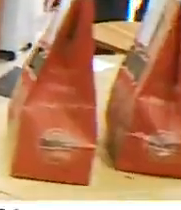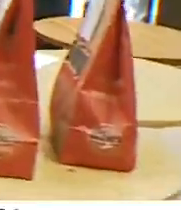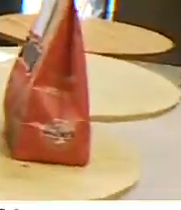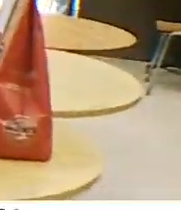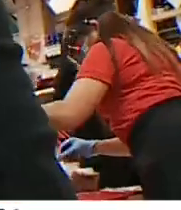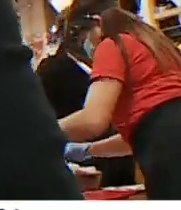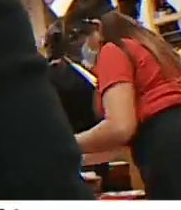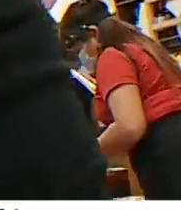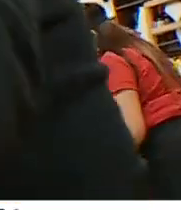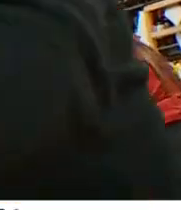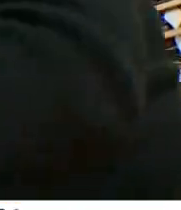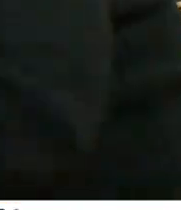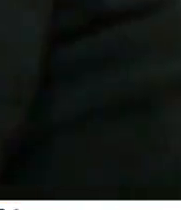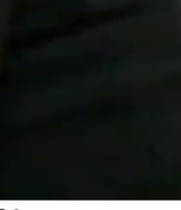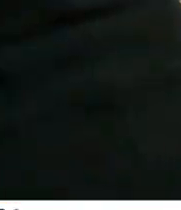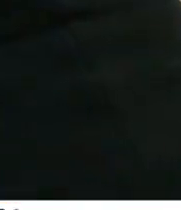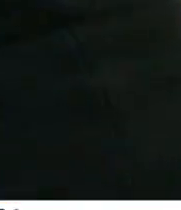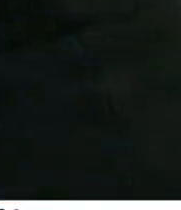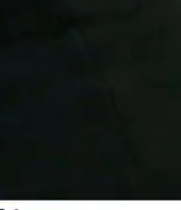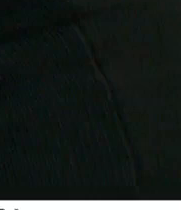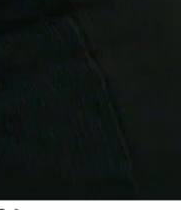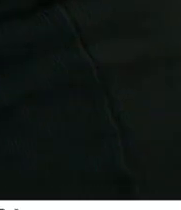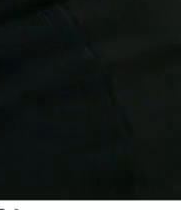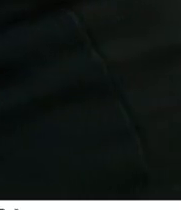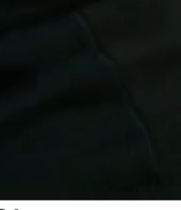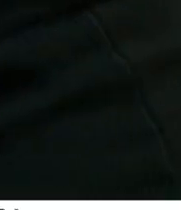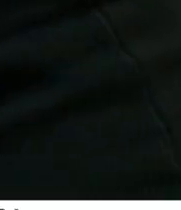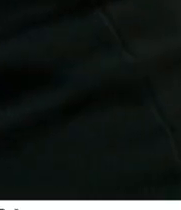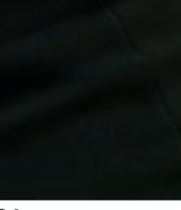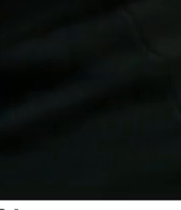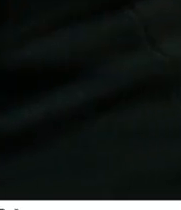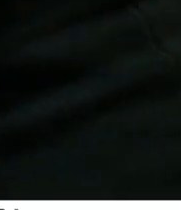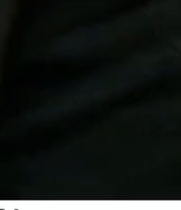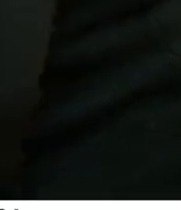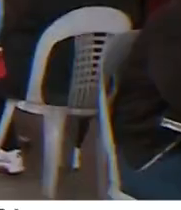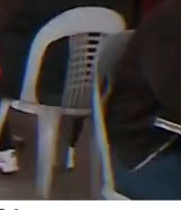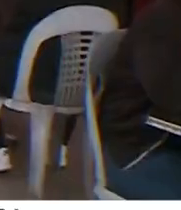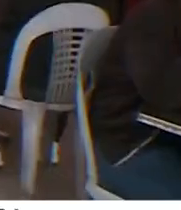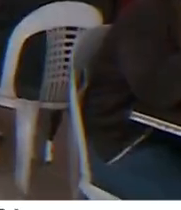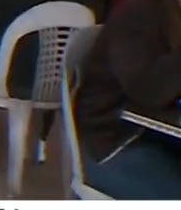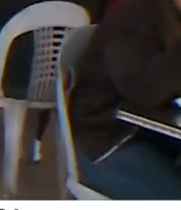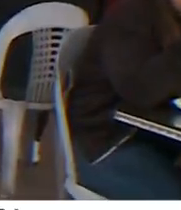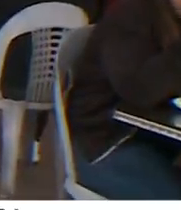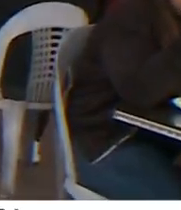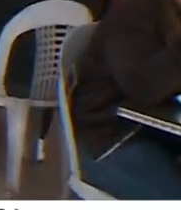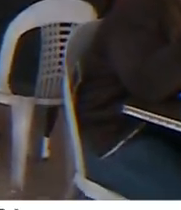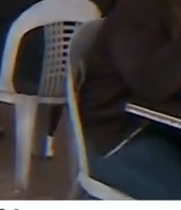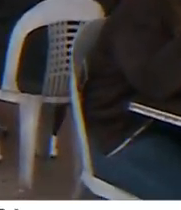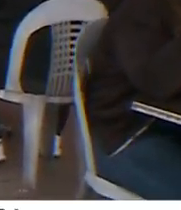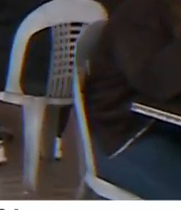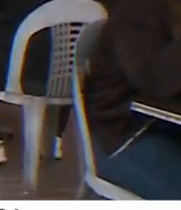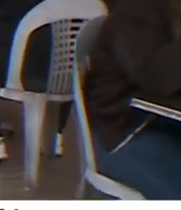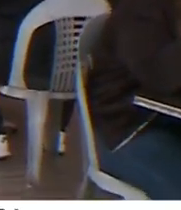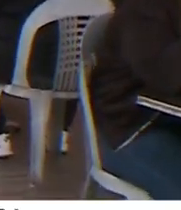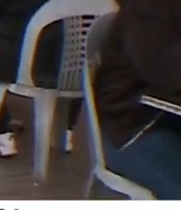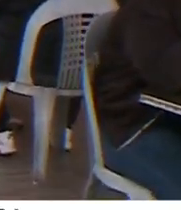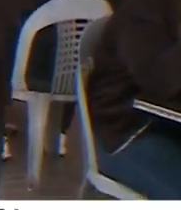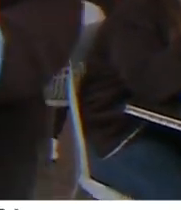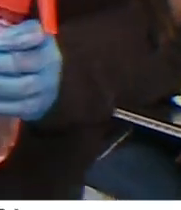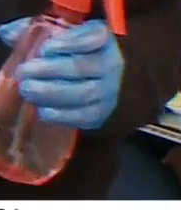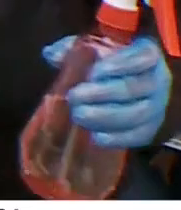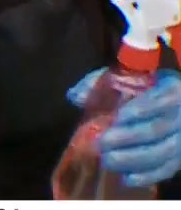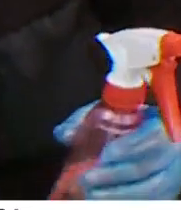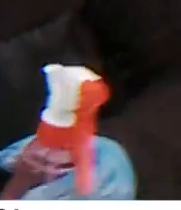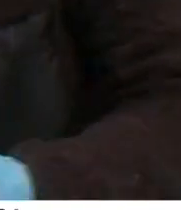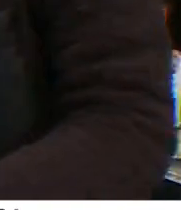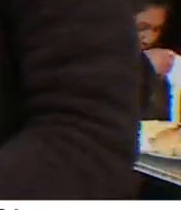de la autoridad de rebaja de la jornada laboral de 45 a 40 horas. Fue parte de la cuenta pública del presidente Boric, acompañado con